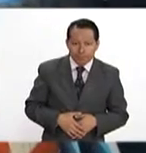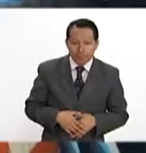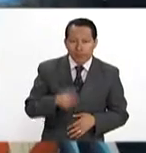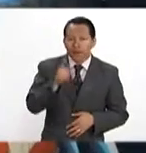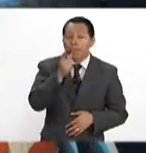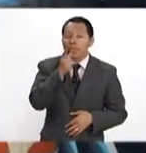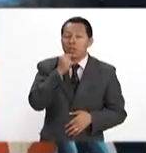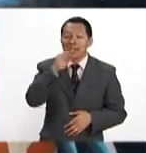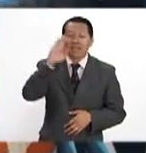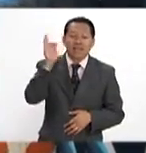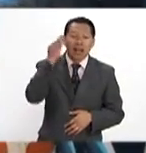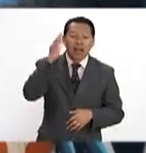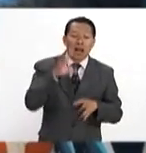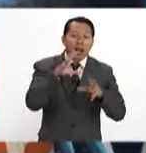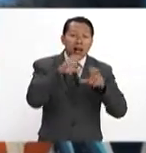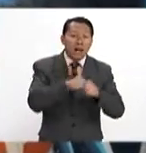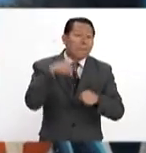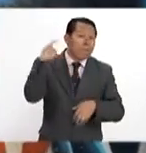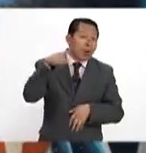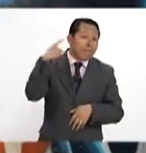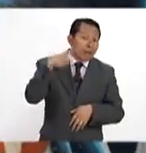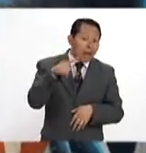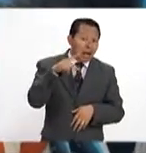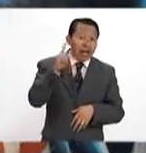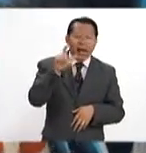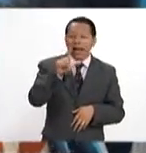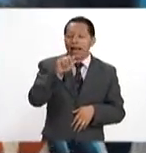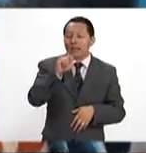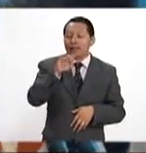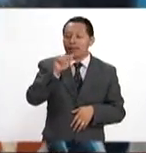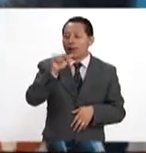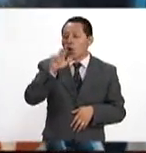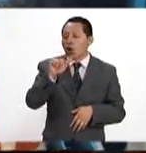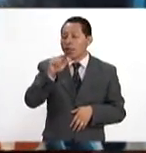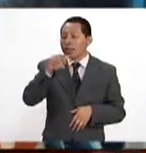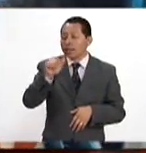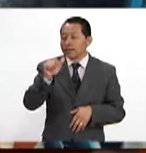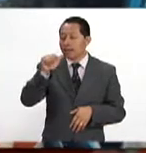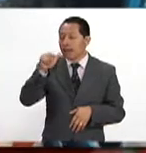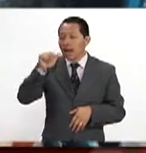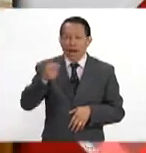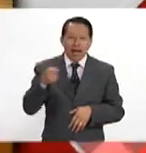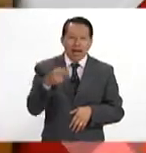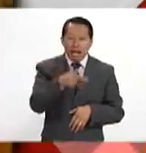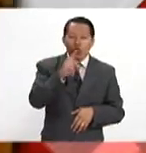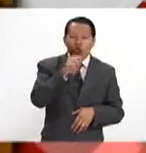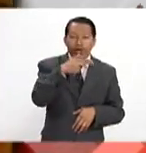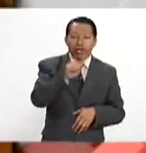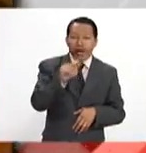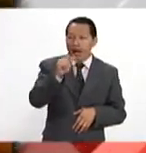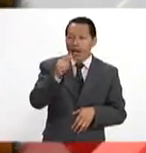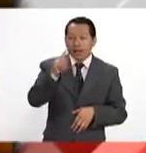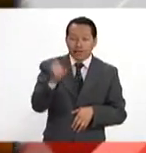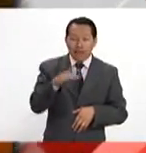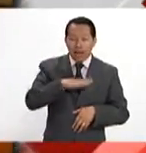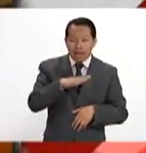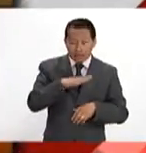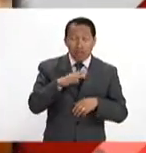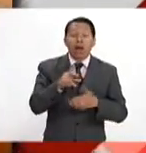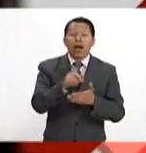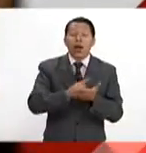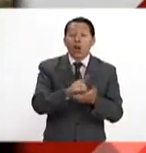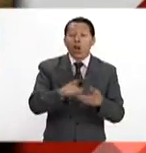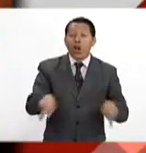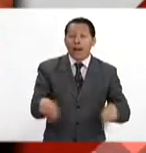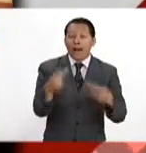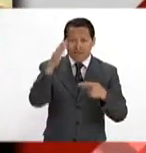Elementos de la Policía Federal detuvieron en Puebla a Leticia Rodríguez Lara, alias Doña Leti, identificada como líder de un cártel de droga que